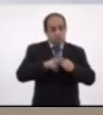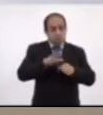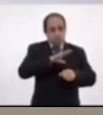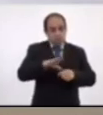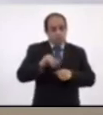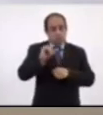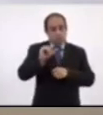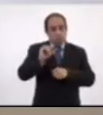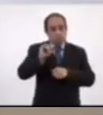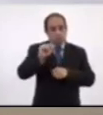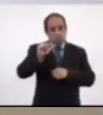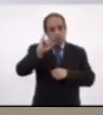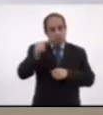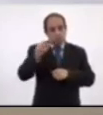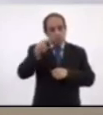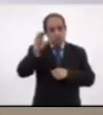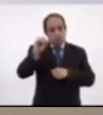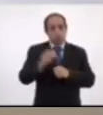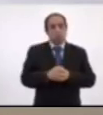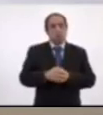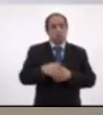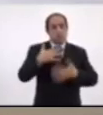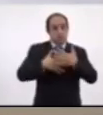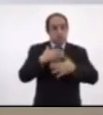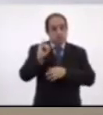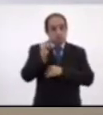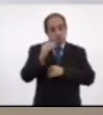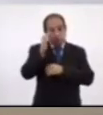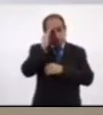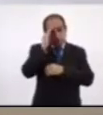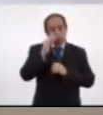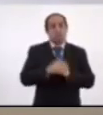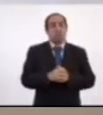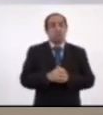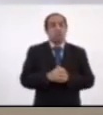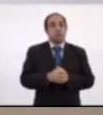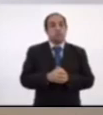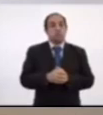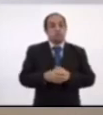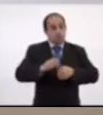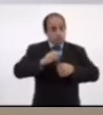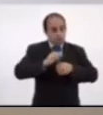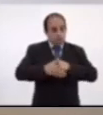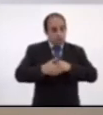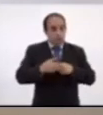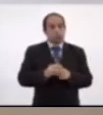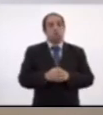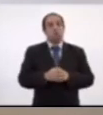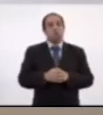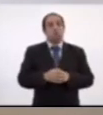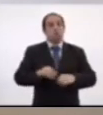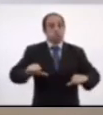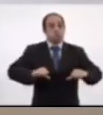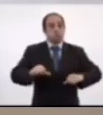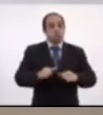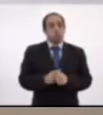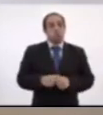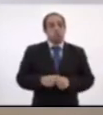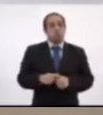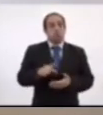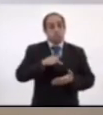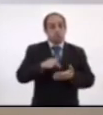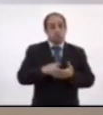General Ajusco Medio. Entonces, para el 15 de junio está prevista ya la conclusión de las actividades de la unidad